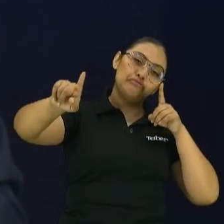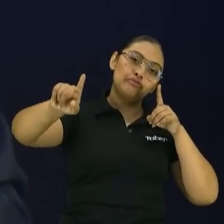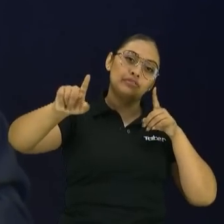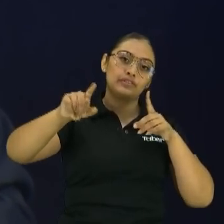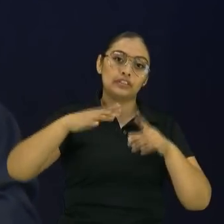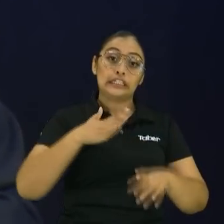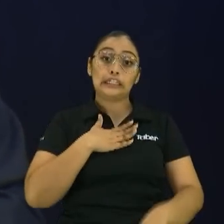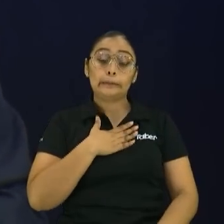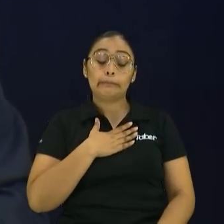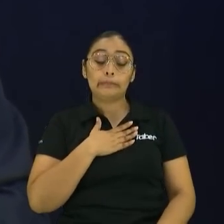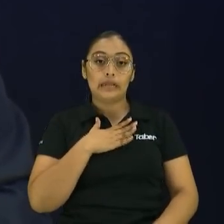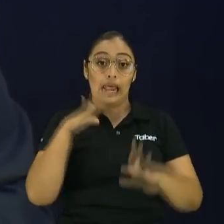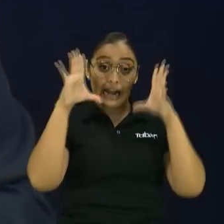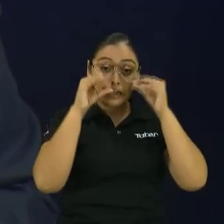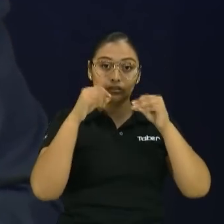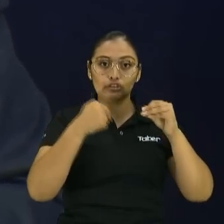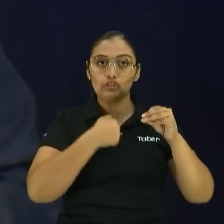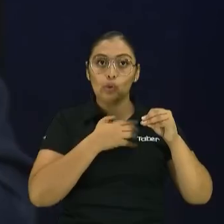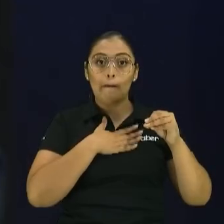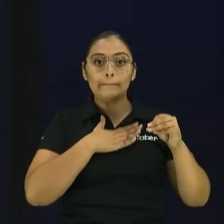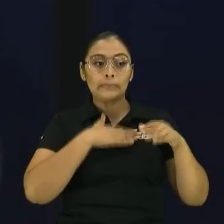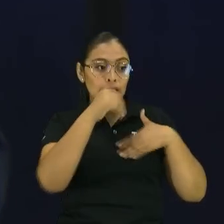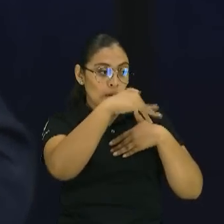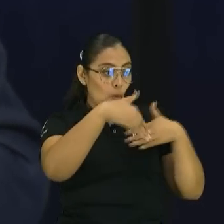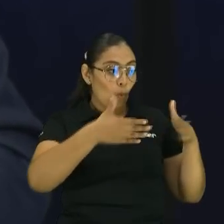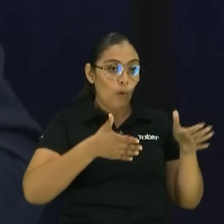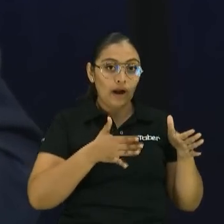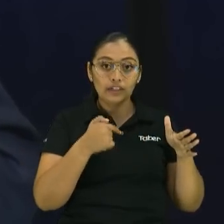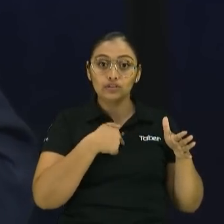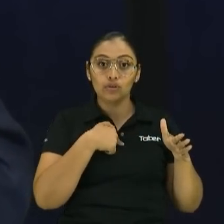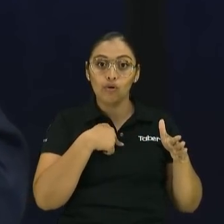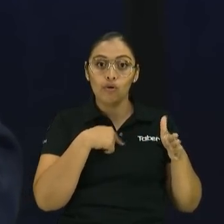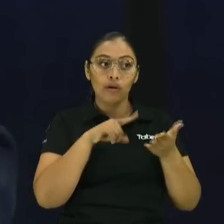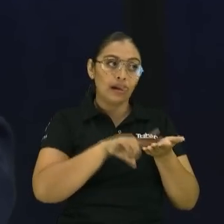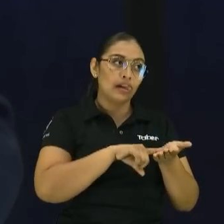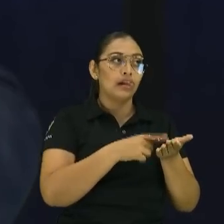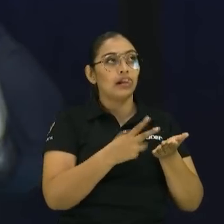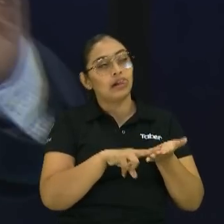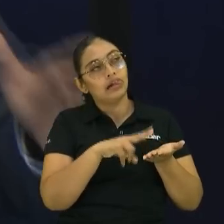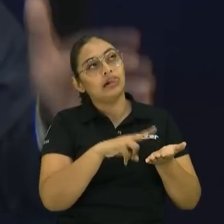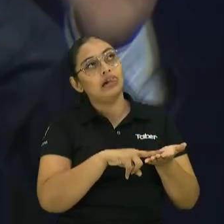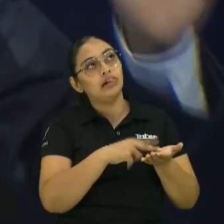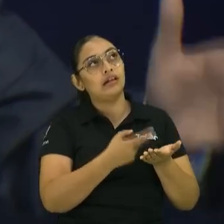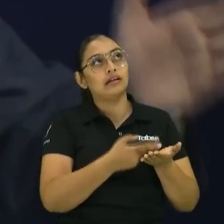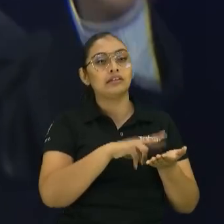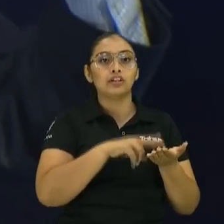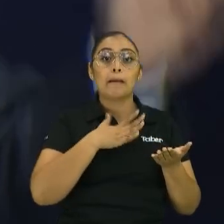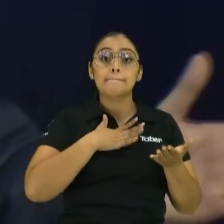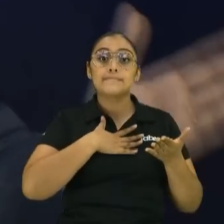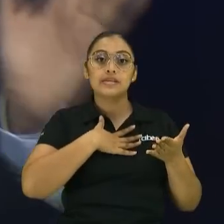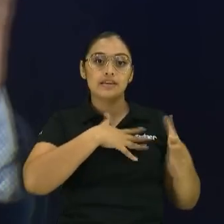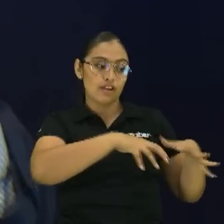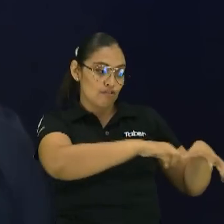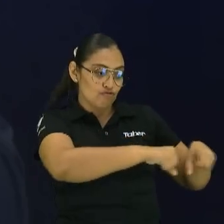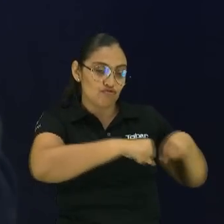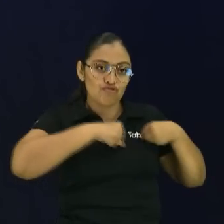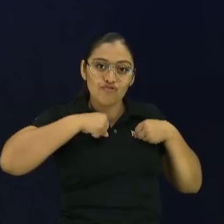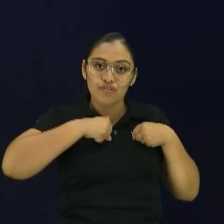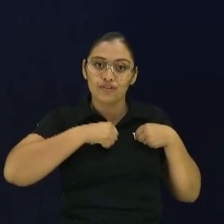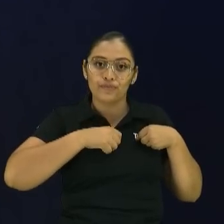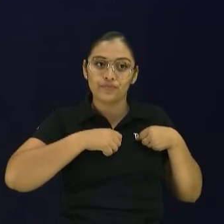quieto en mi cuarto yo tenía que agarrar la cobija que tenía en mi cuarto y me iba corriendo de gatas de escondidas